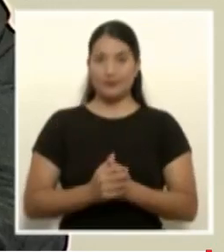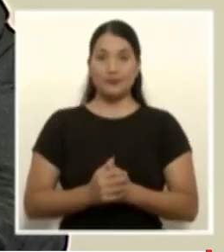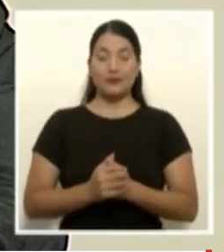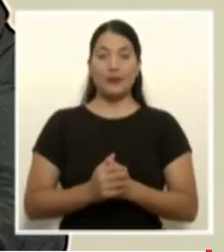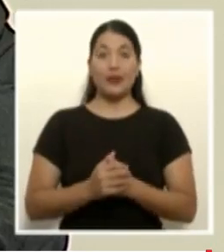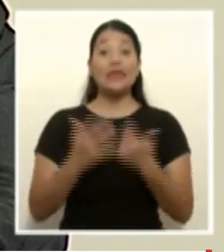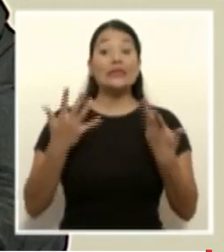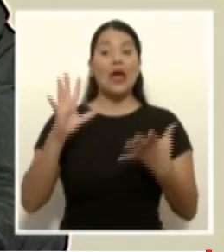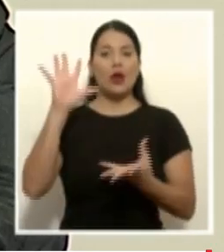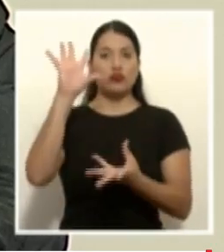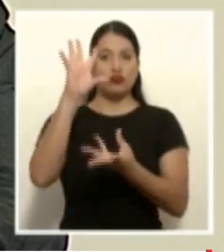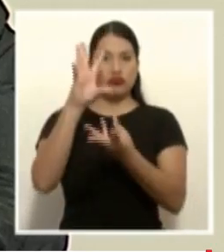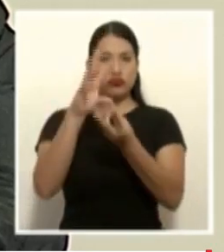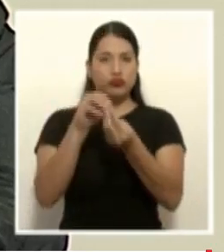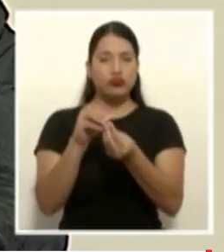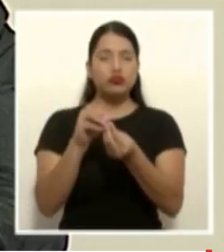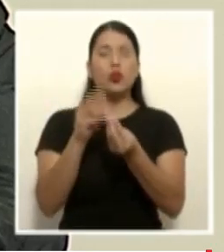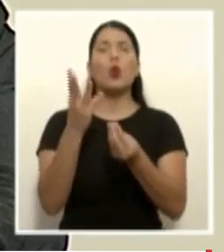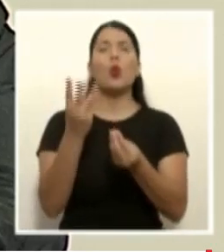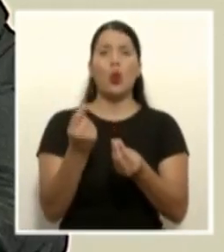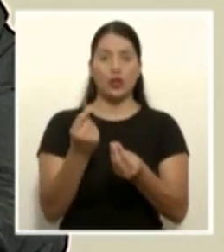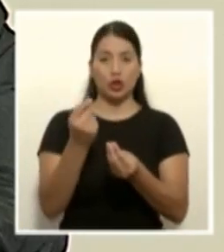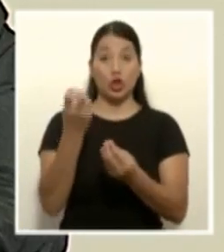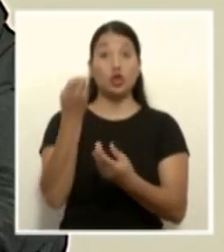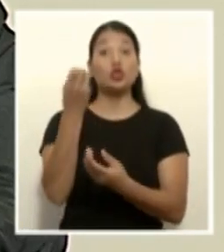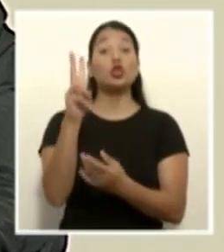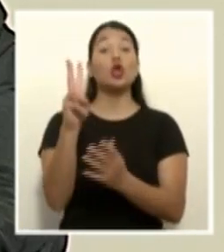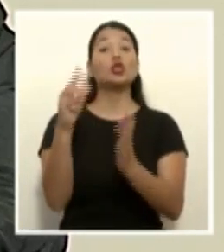Estamos llegando a un acumulado de casos de